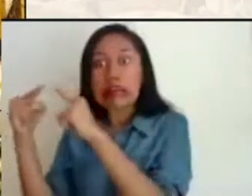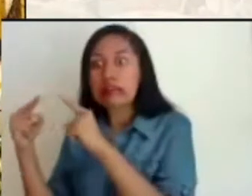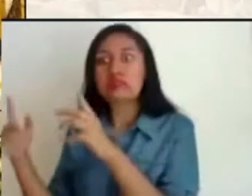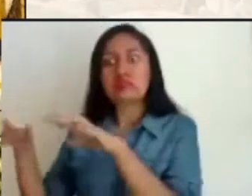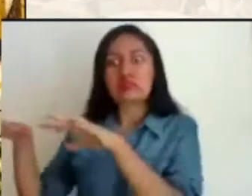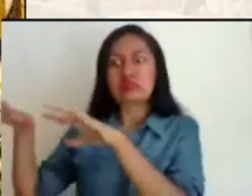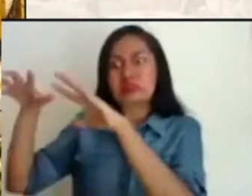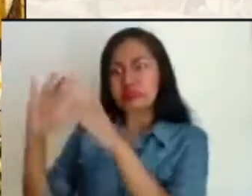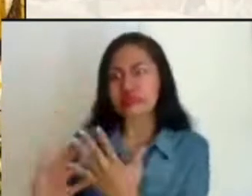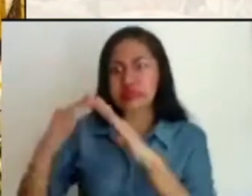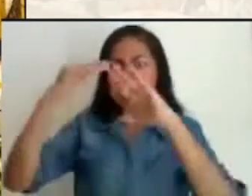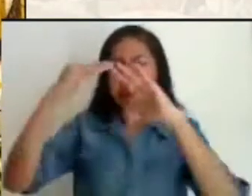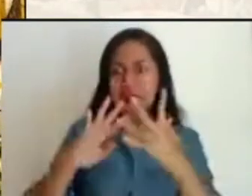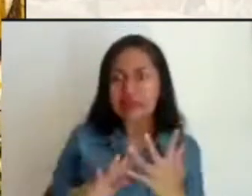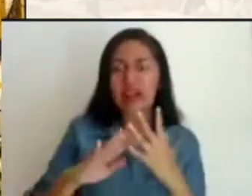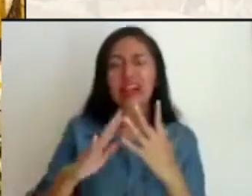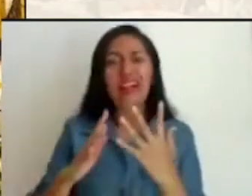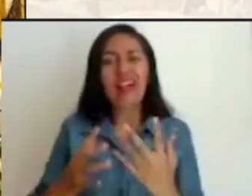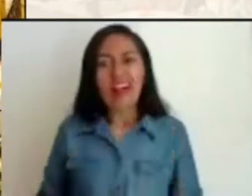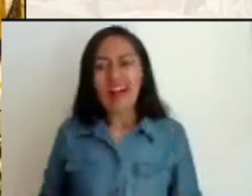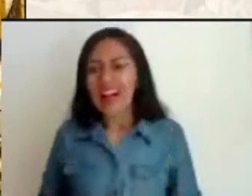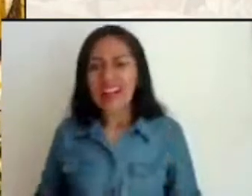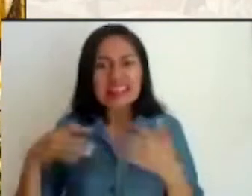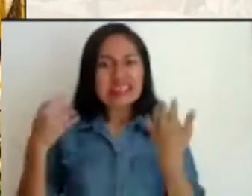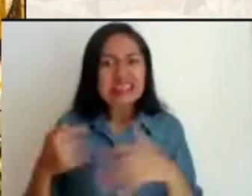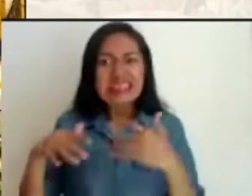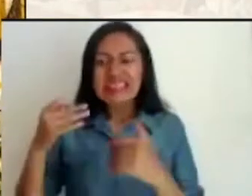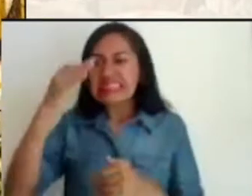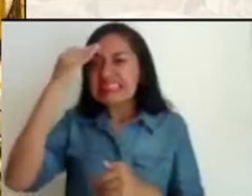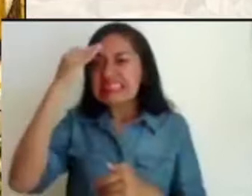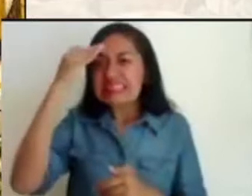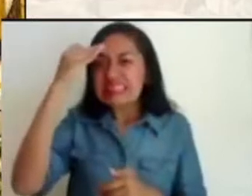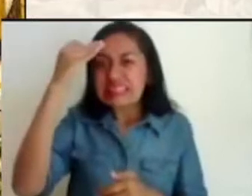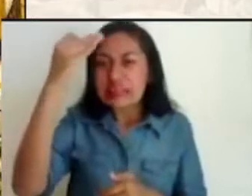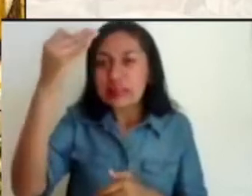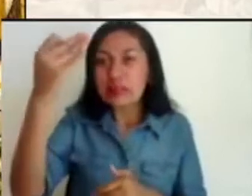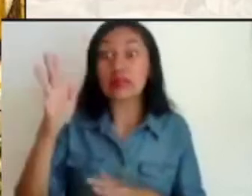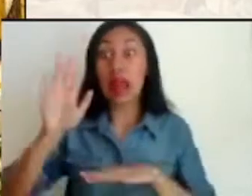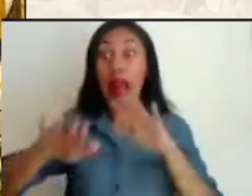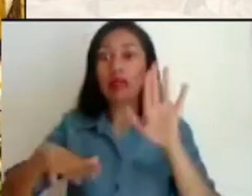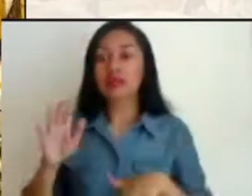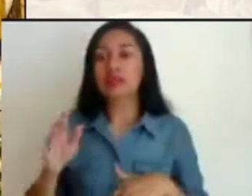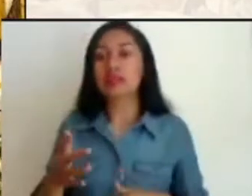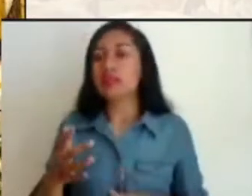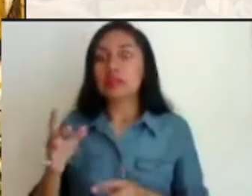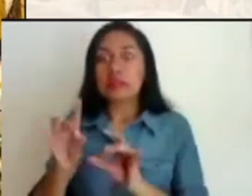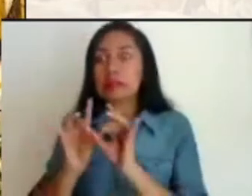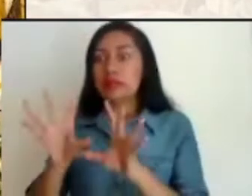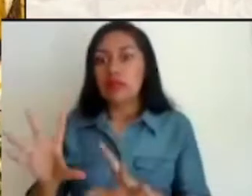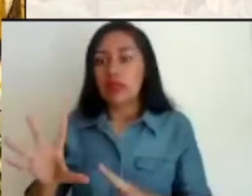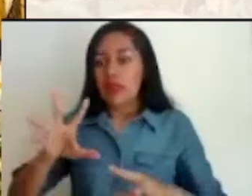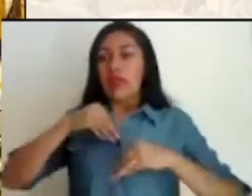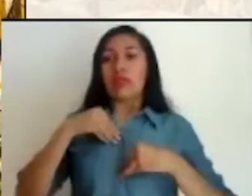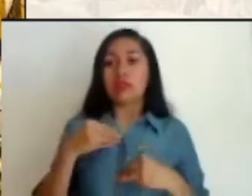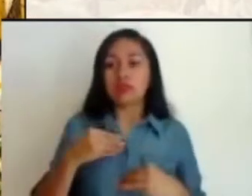gran mortalidad, algunos lanzaban sangre con esputo por sangre por la boca, y algunos se les hinchaban